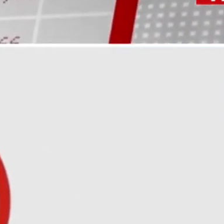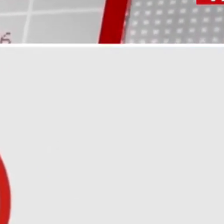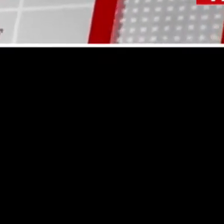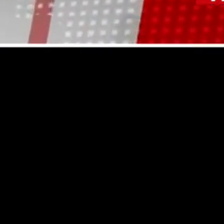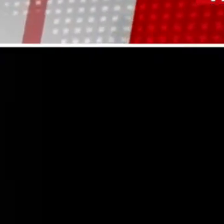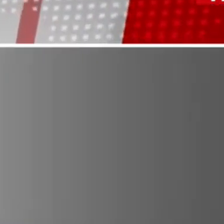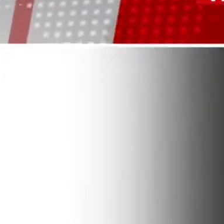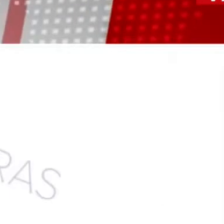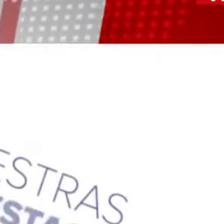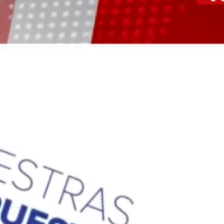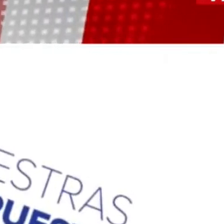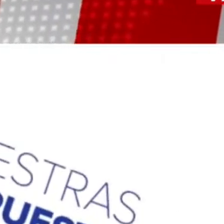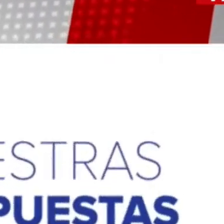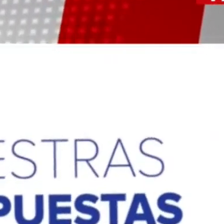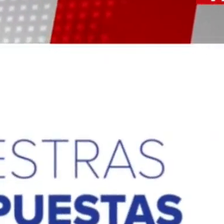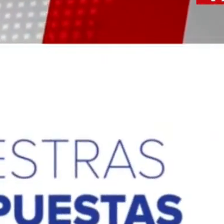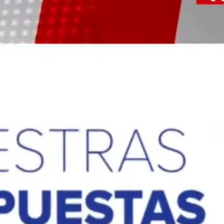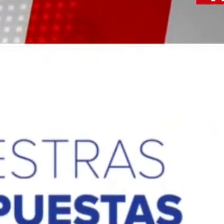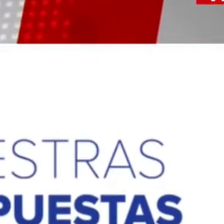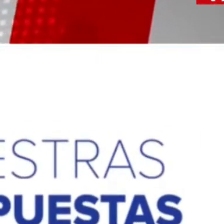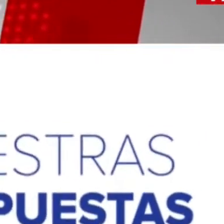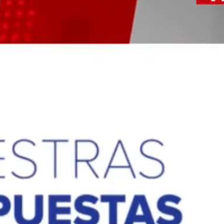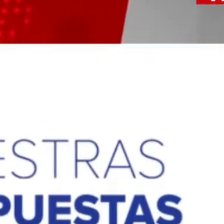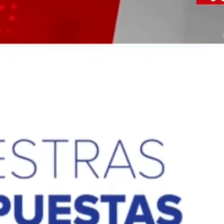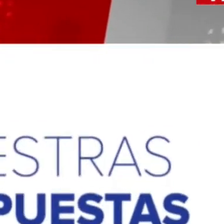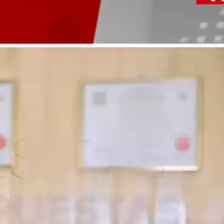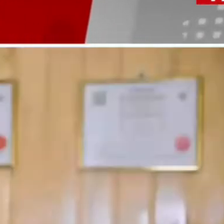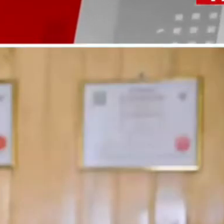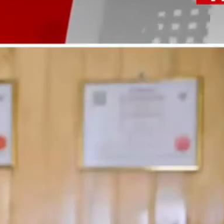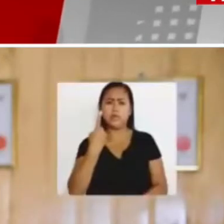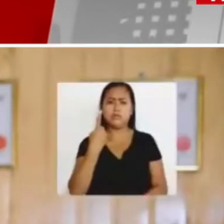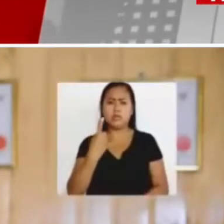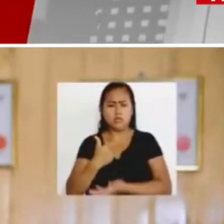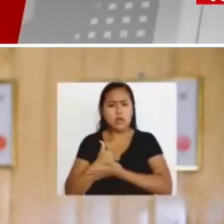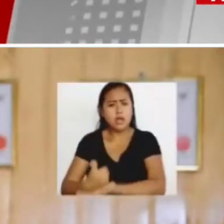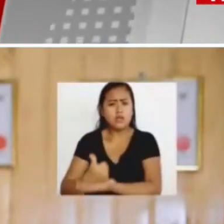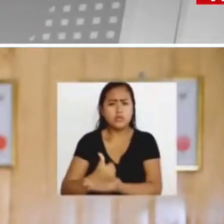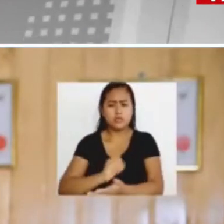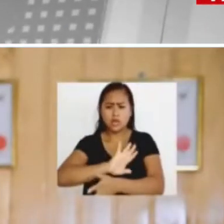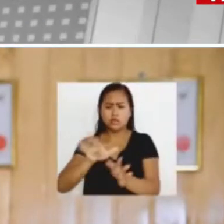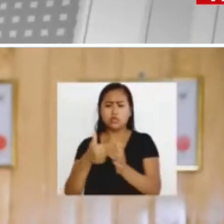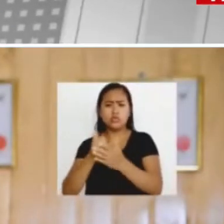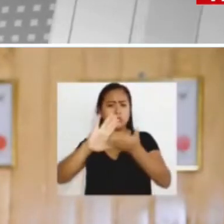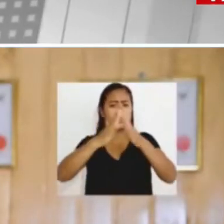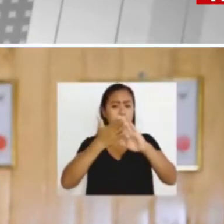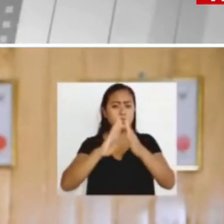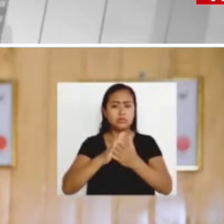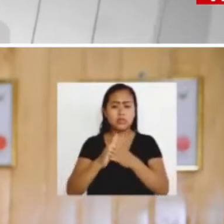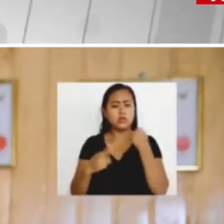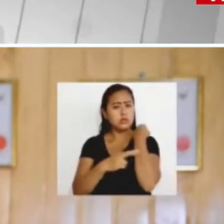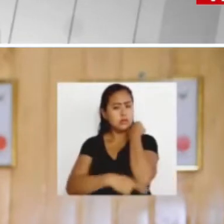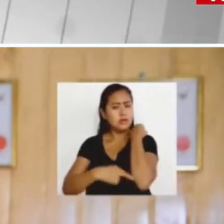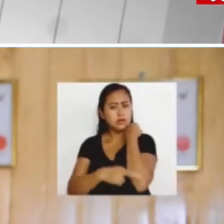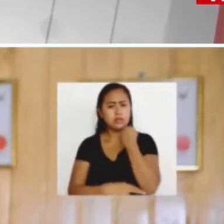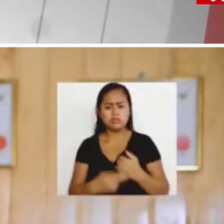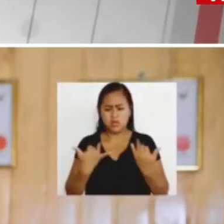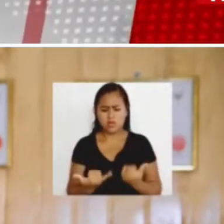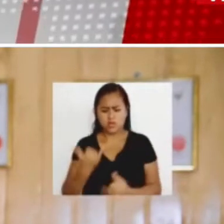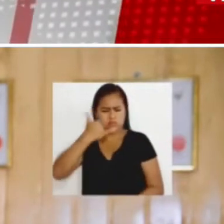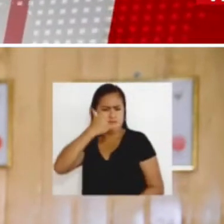vuelta. Los estudios que ustedes hacen seguramente en Iquitos, en Lima, ¿dónde está